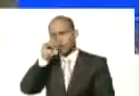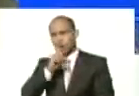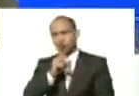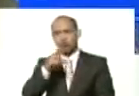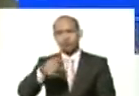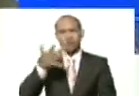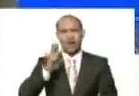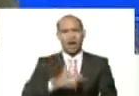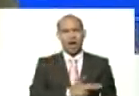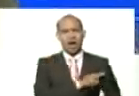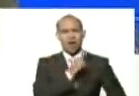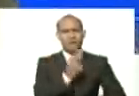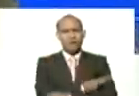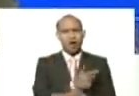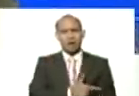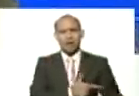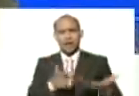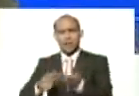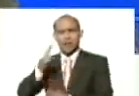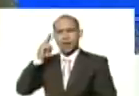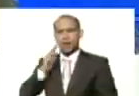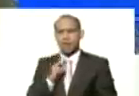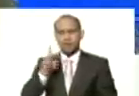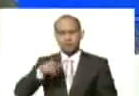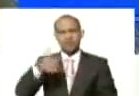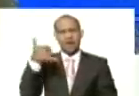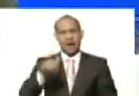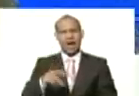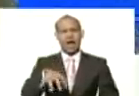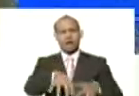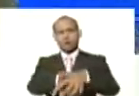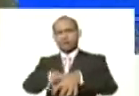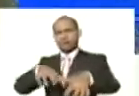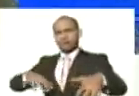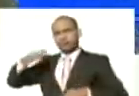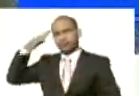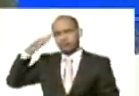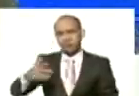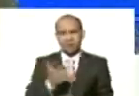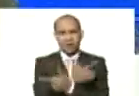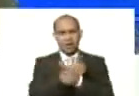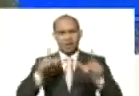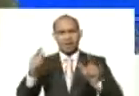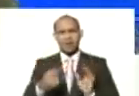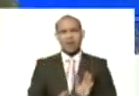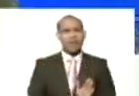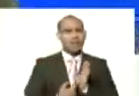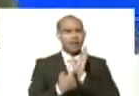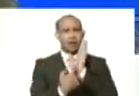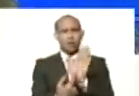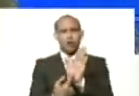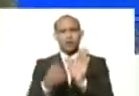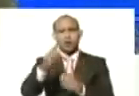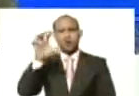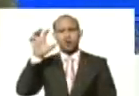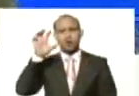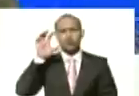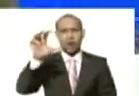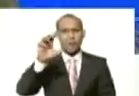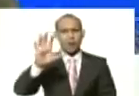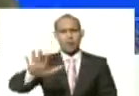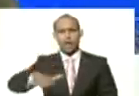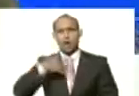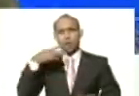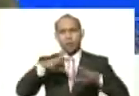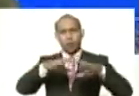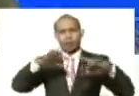la Fuerza Armada de Bolívar, aquí está el Ejército de los Libertadores, demostrando que una patria puede